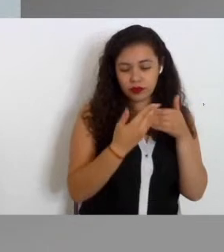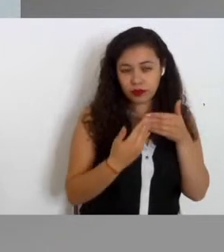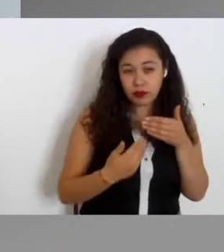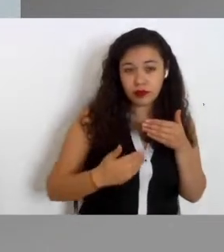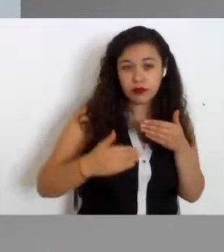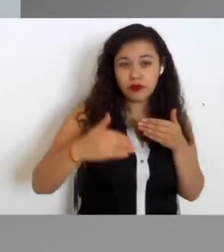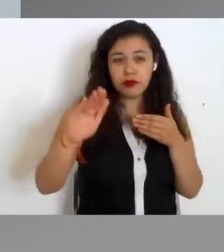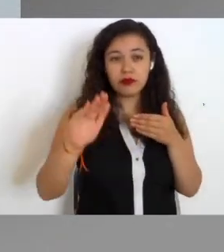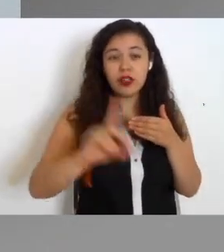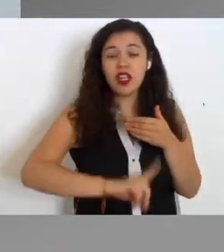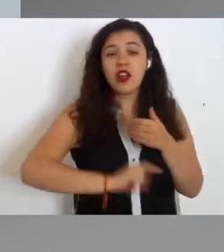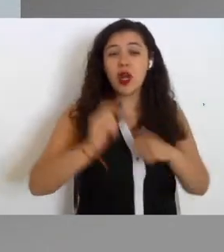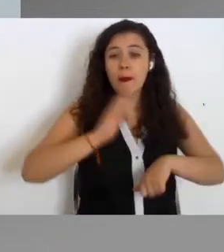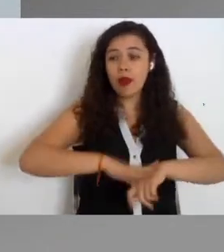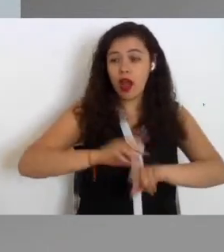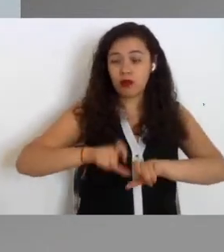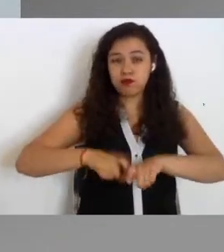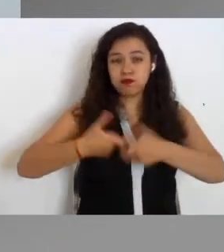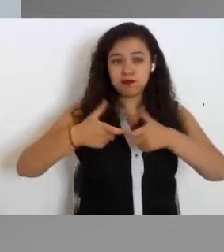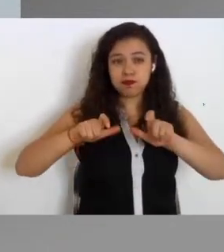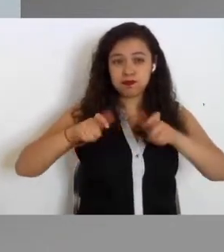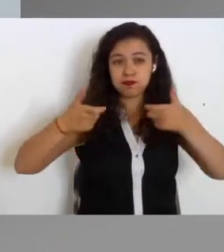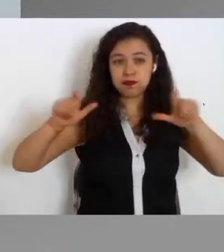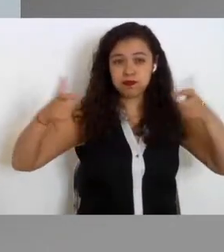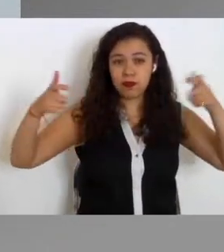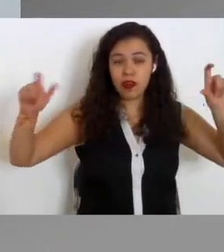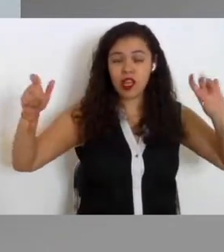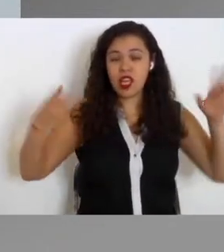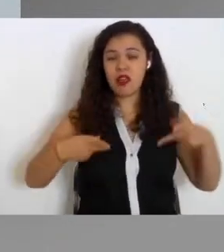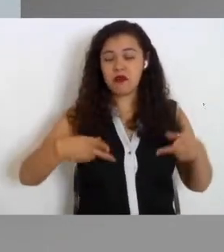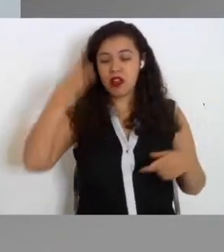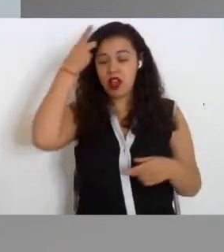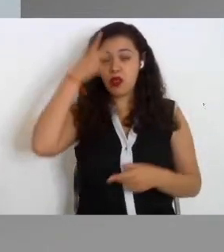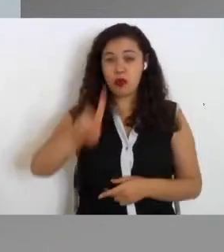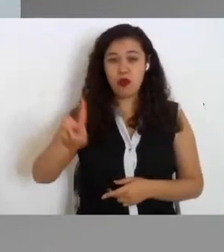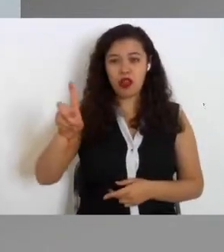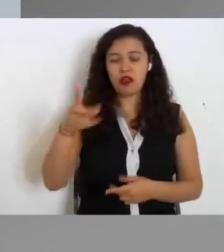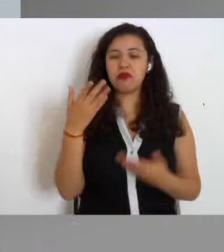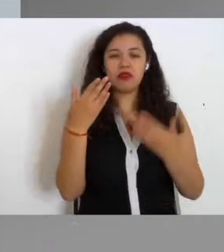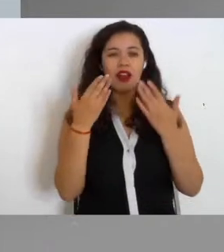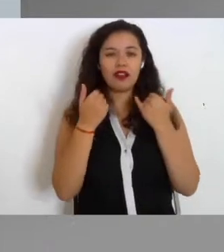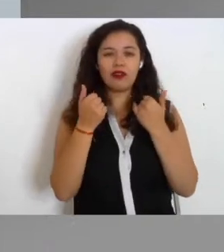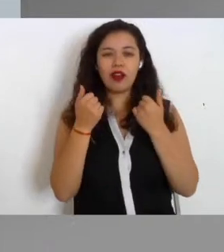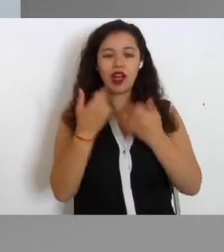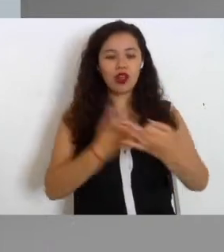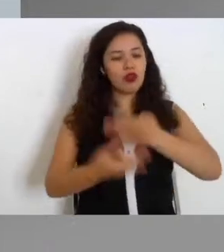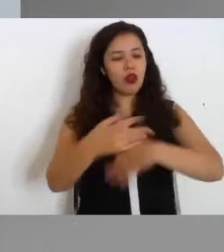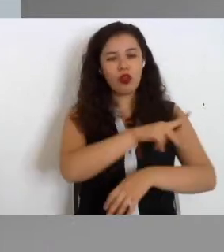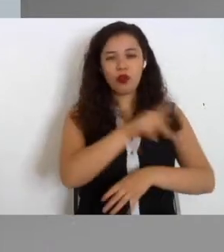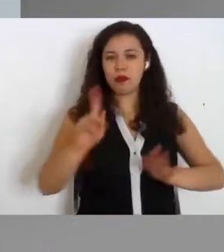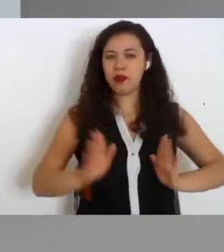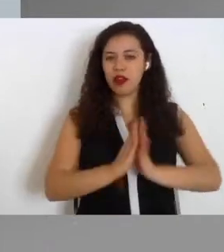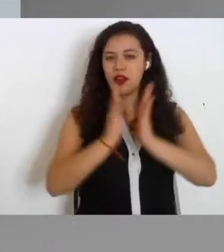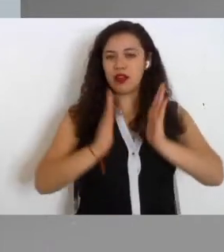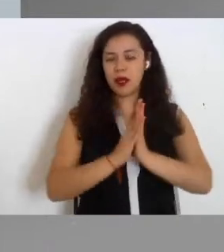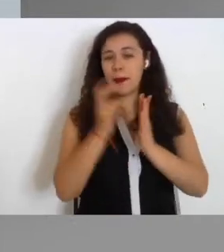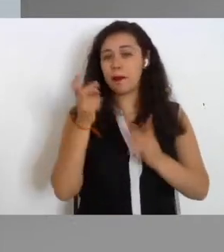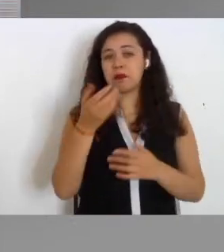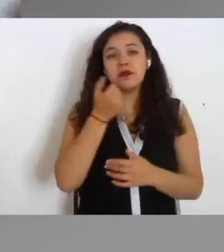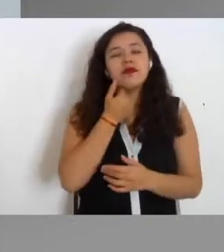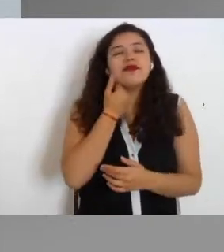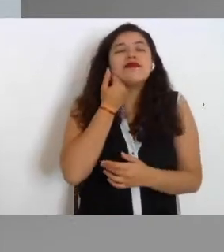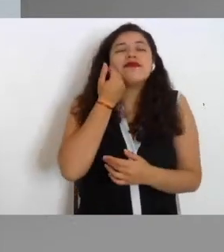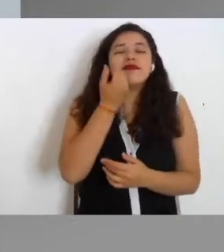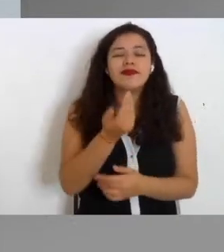hizo mucho más grande y que ya no tuvo dueño, ¿sí? Esa es nuestra aspiración y pues de alguna